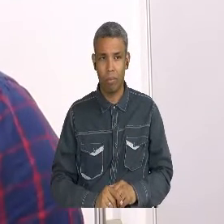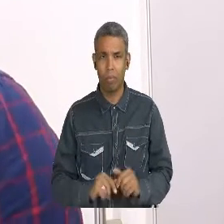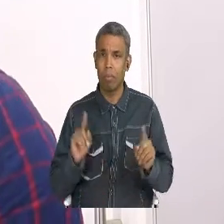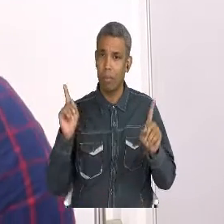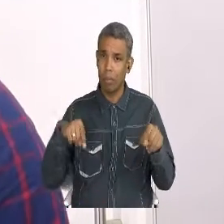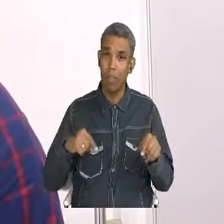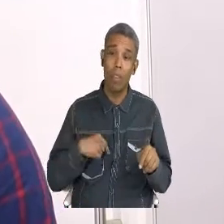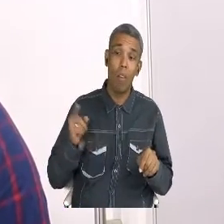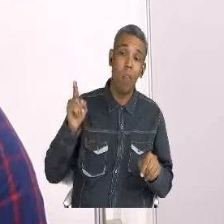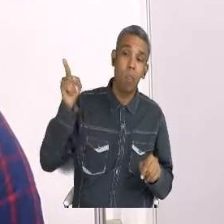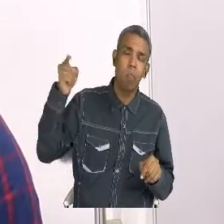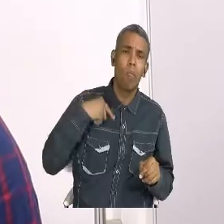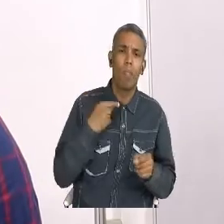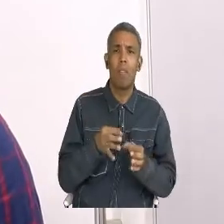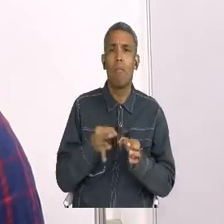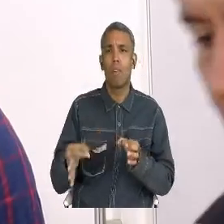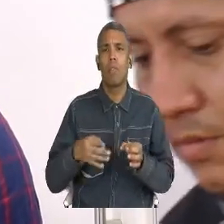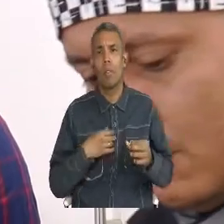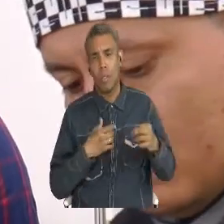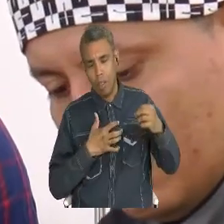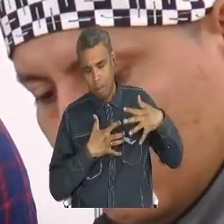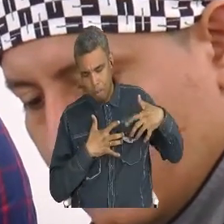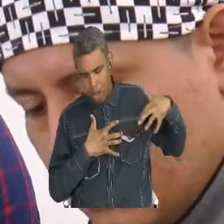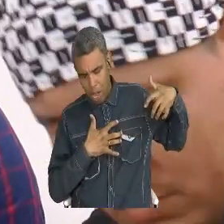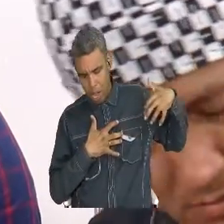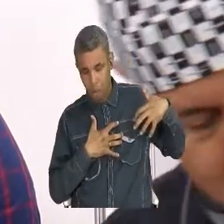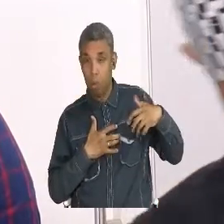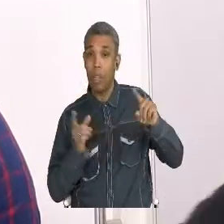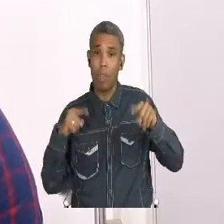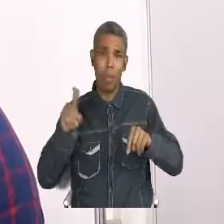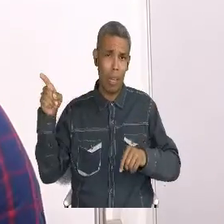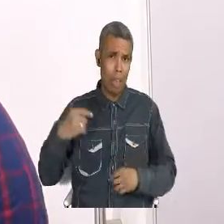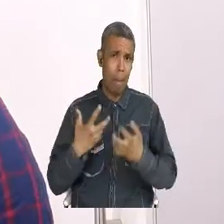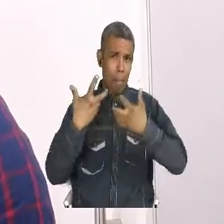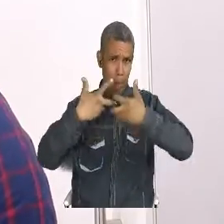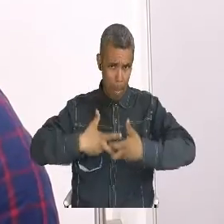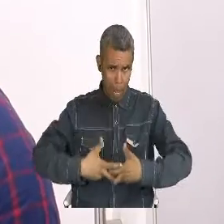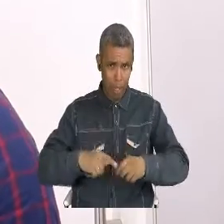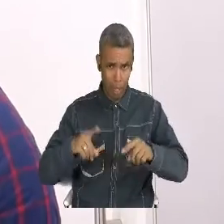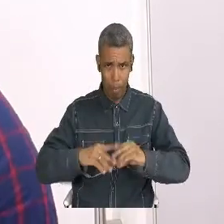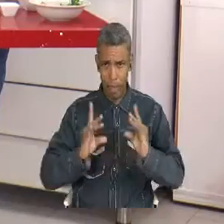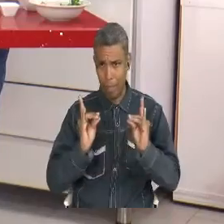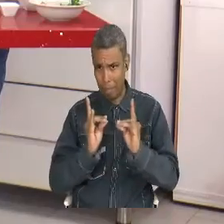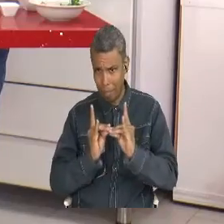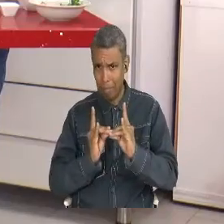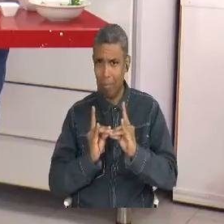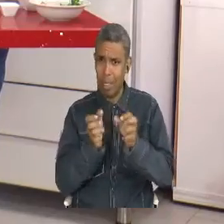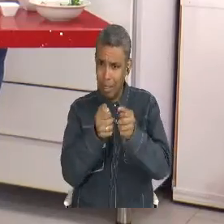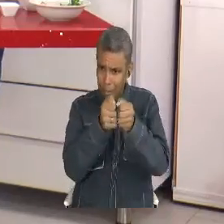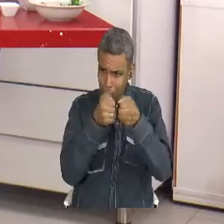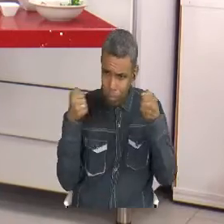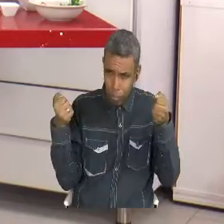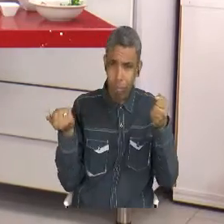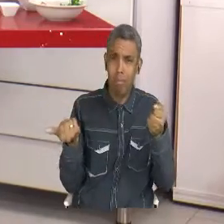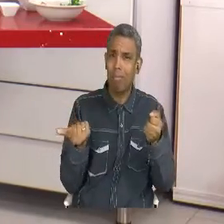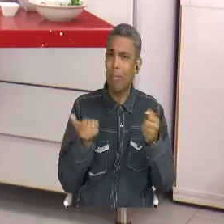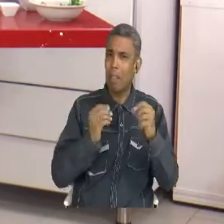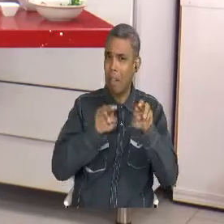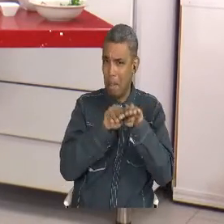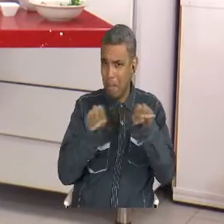Oh, ¿sí? Qué bueno. Tenemos otra fábrica en Valledupar y tenemos otra exhibición de muebles en Valledupar. Se llama Muebles y Estilos.